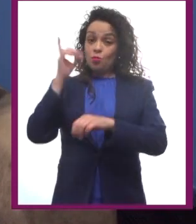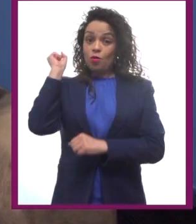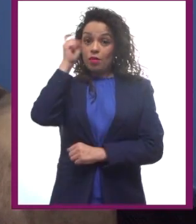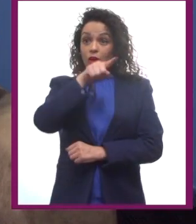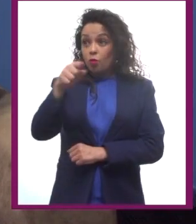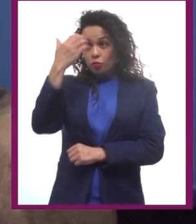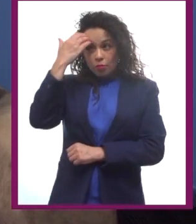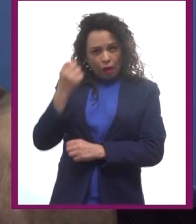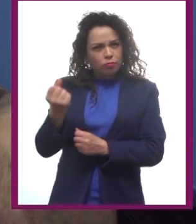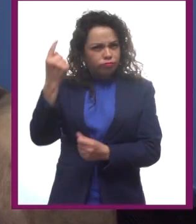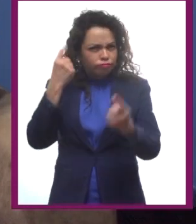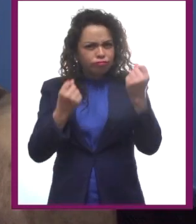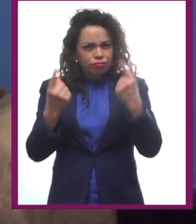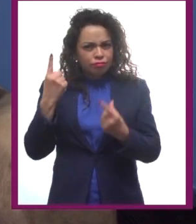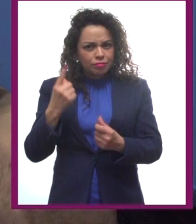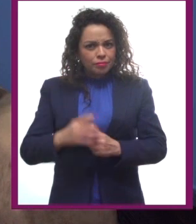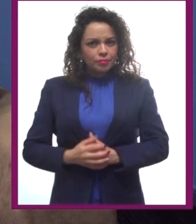alguna?